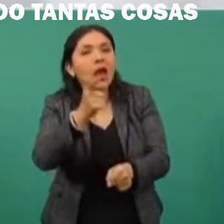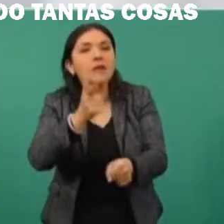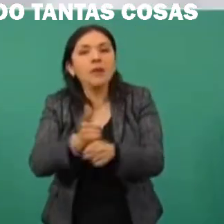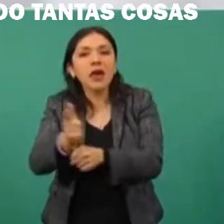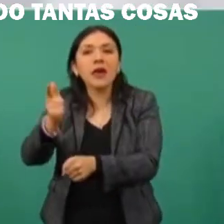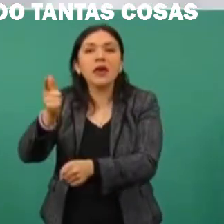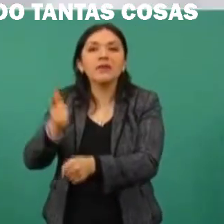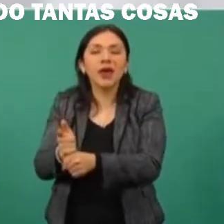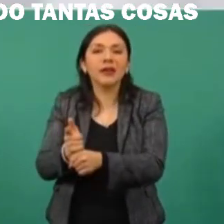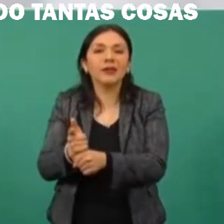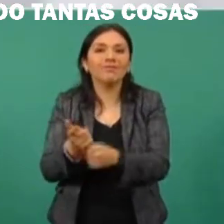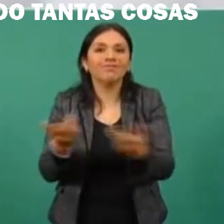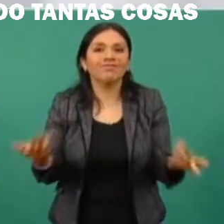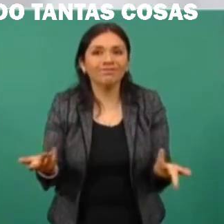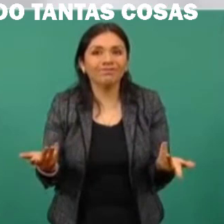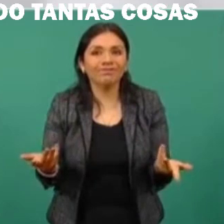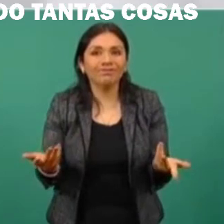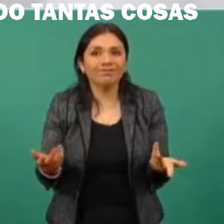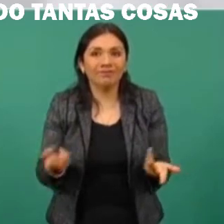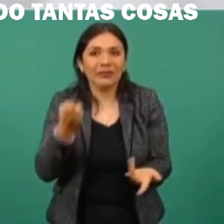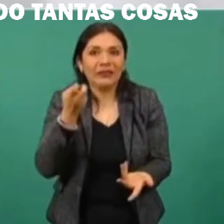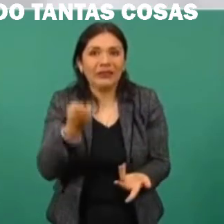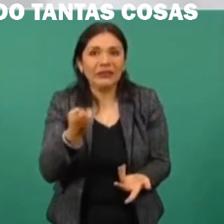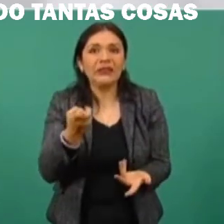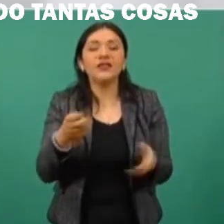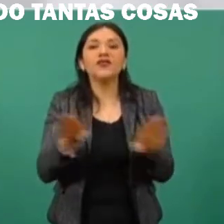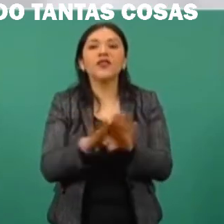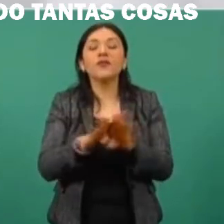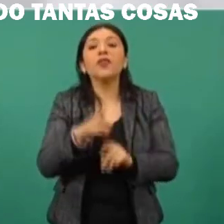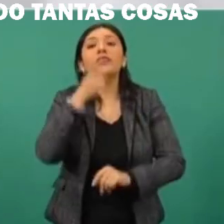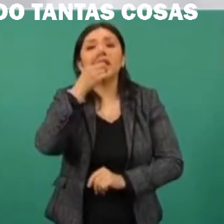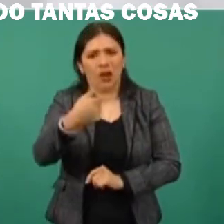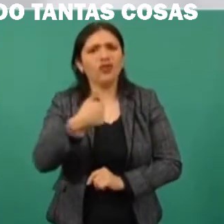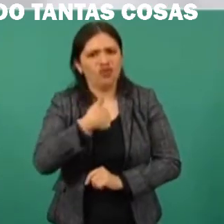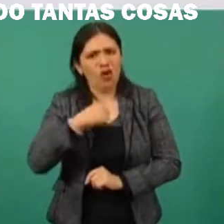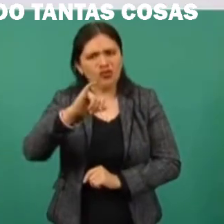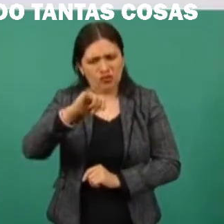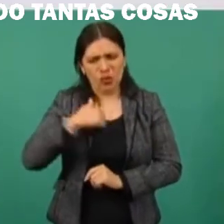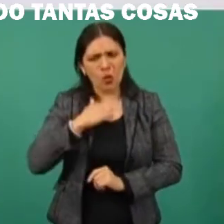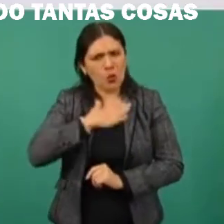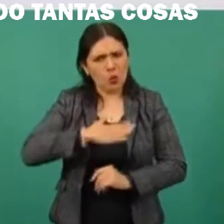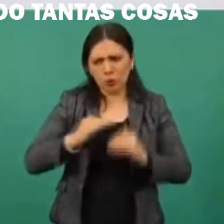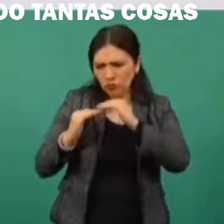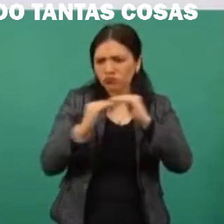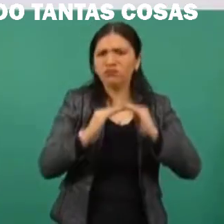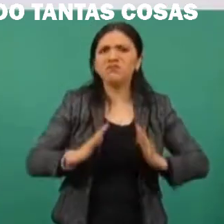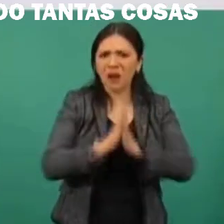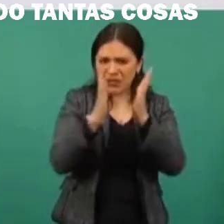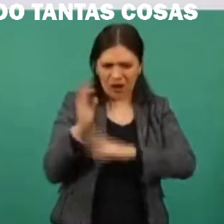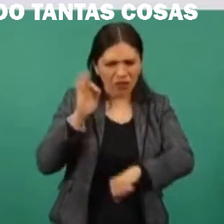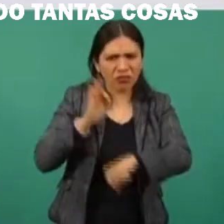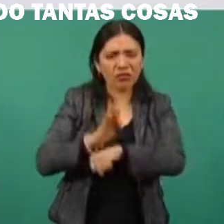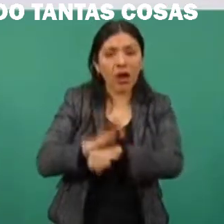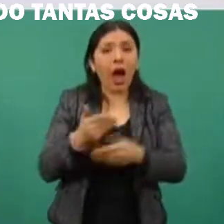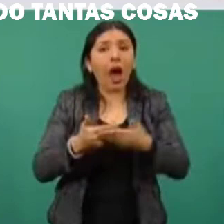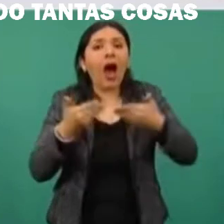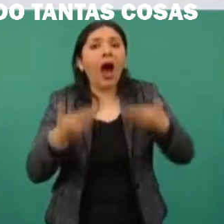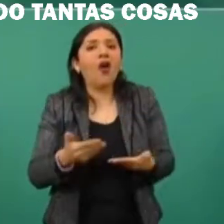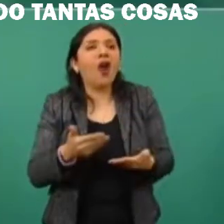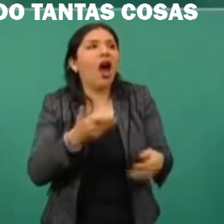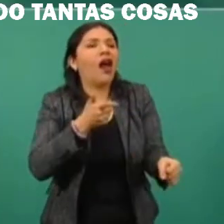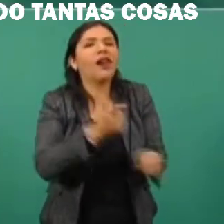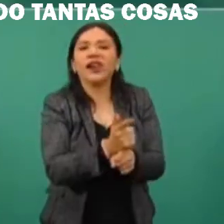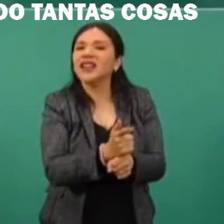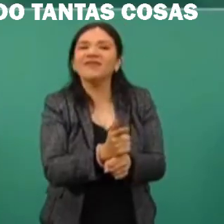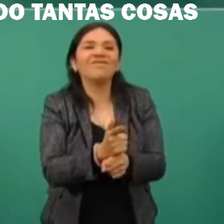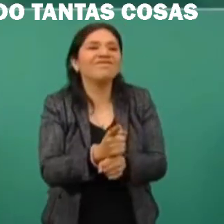Los que se hacían llamar demócratas, pues están demostrando que no